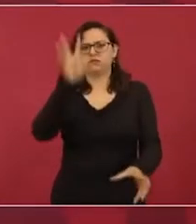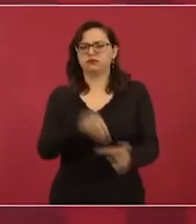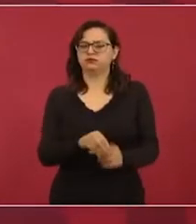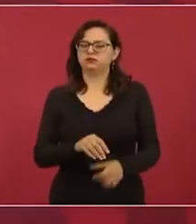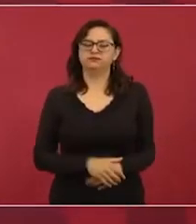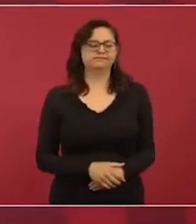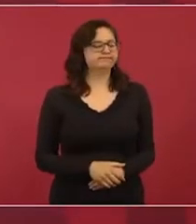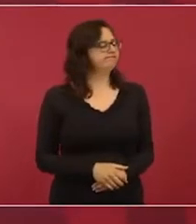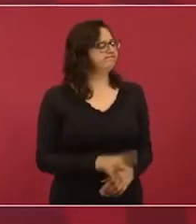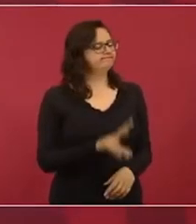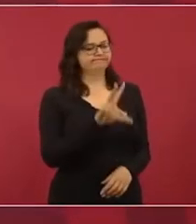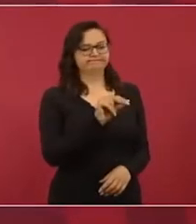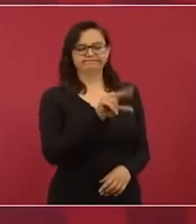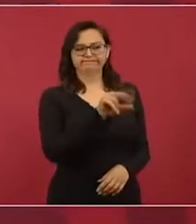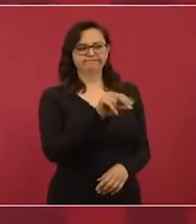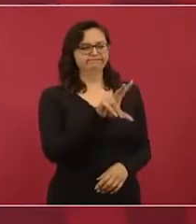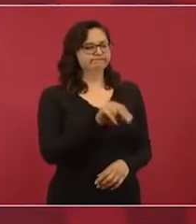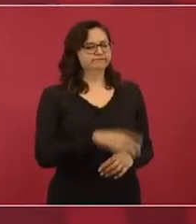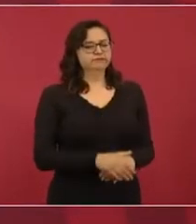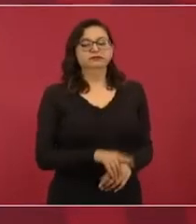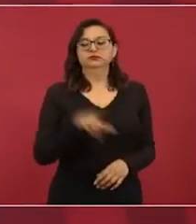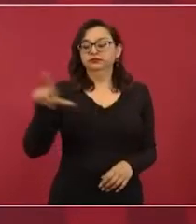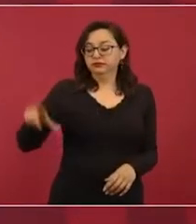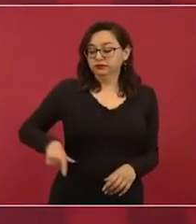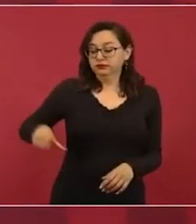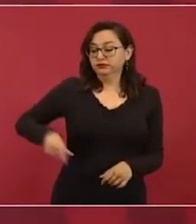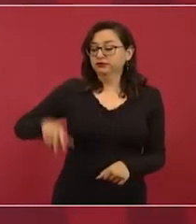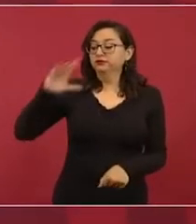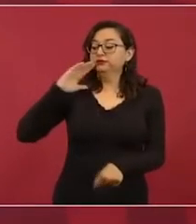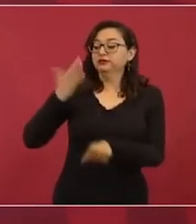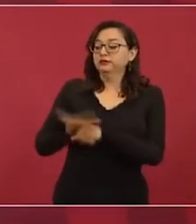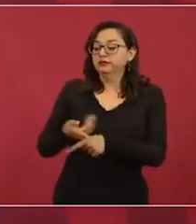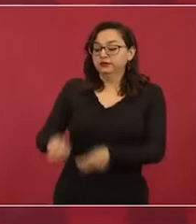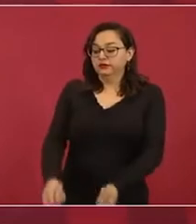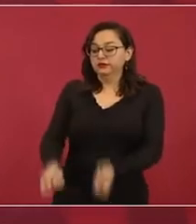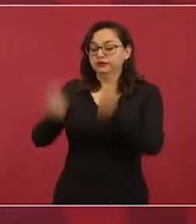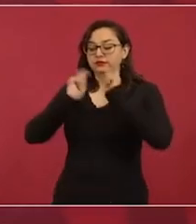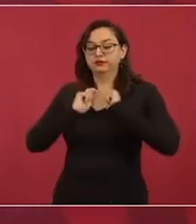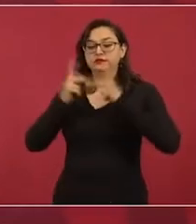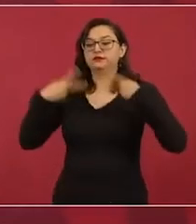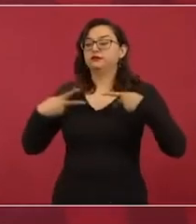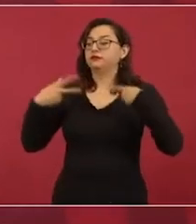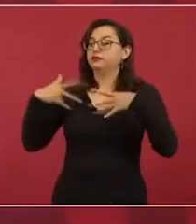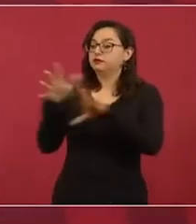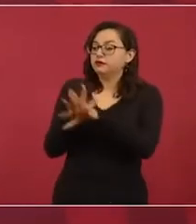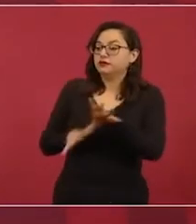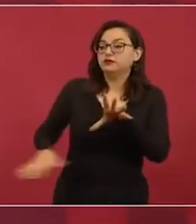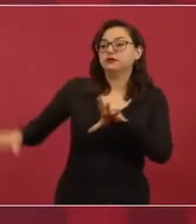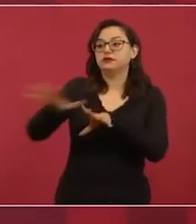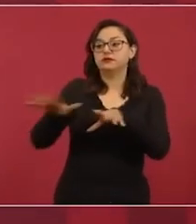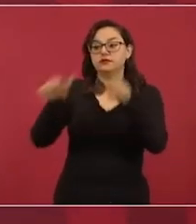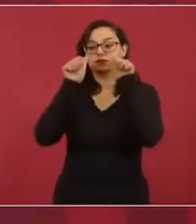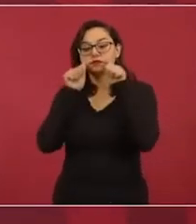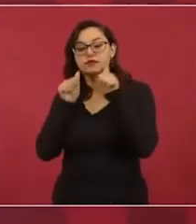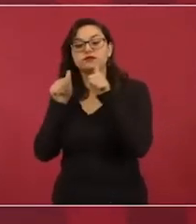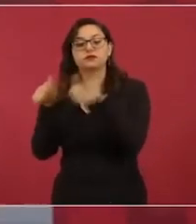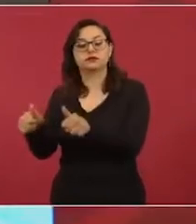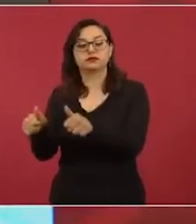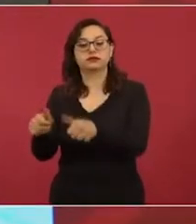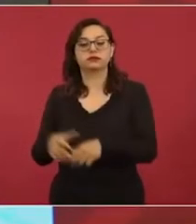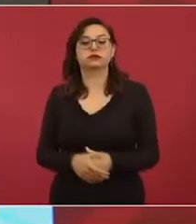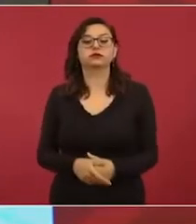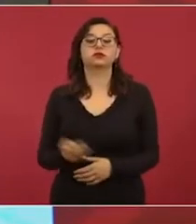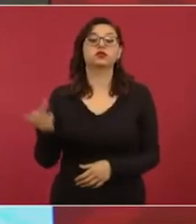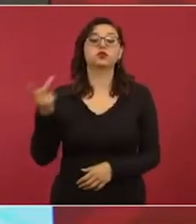el Estado no puede incumplir su responsabilidad social. Y la política, la